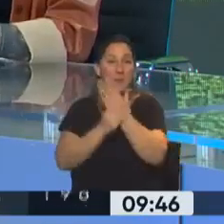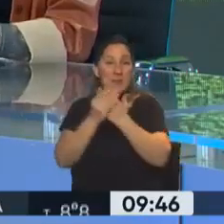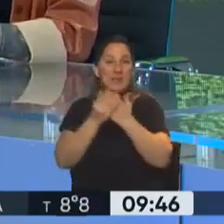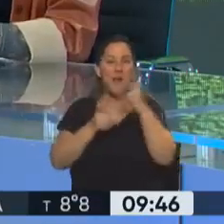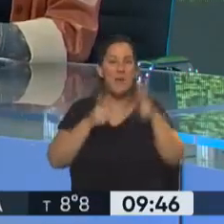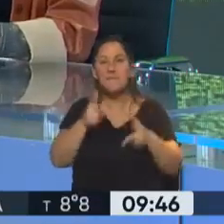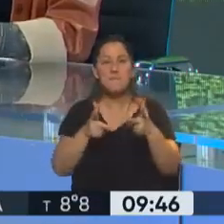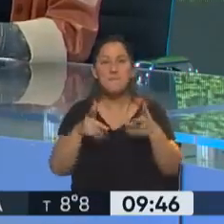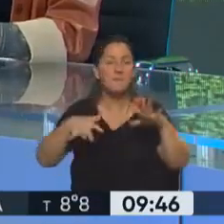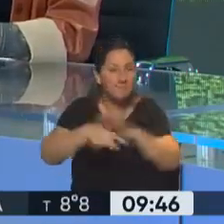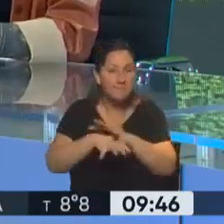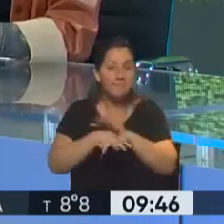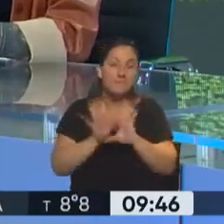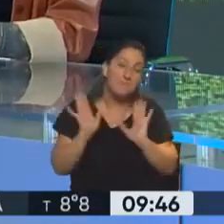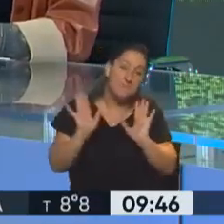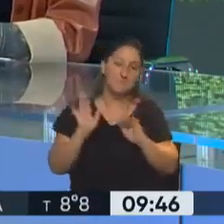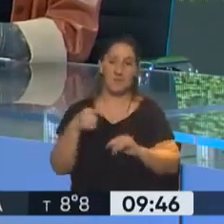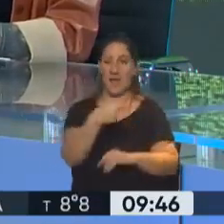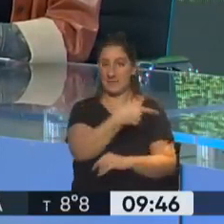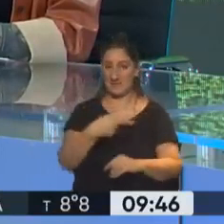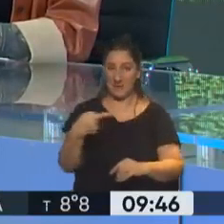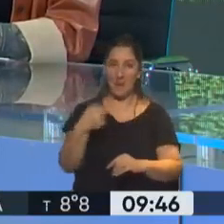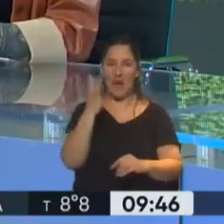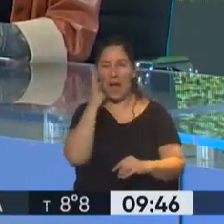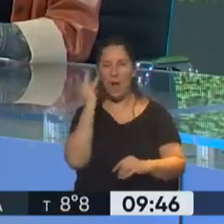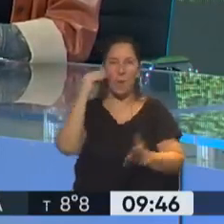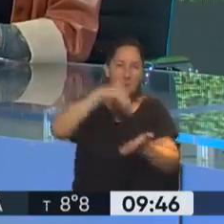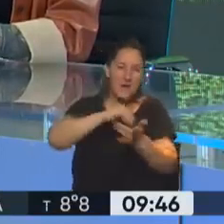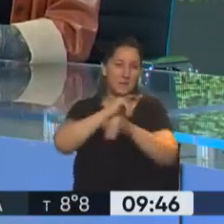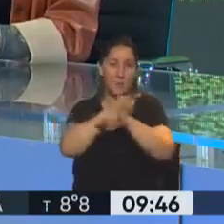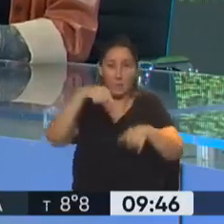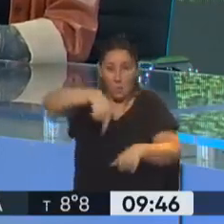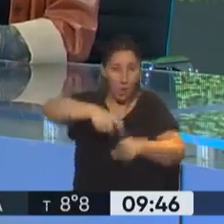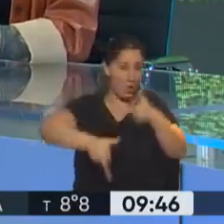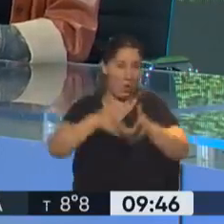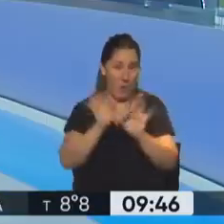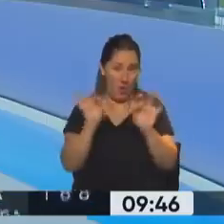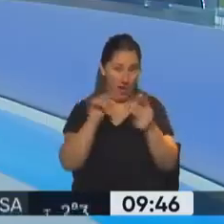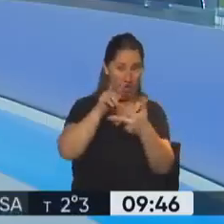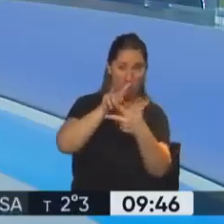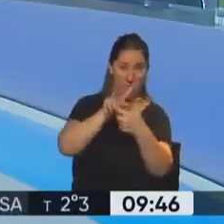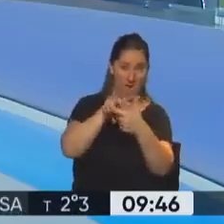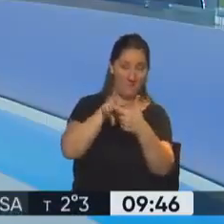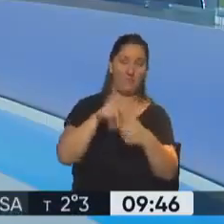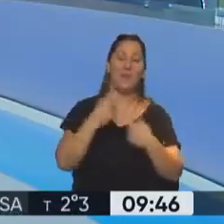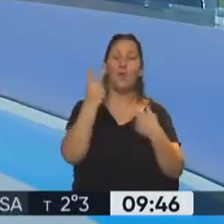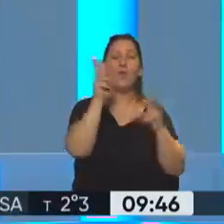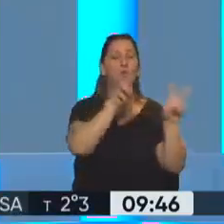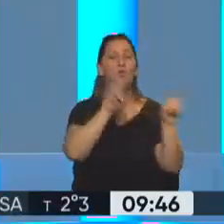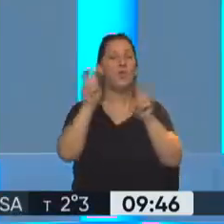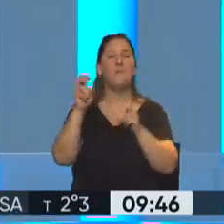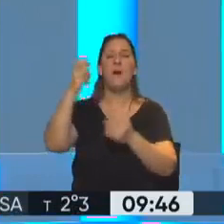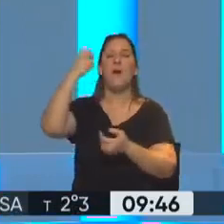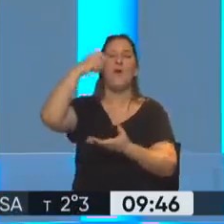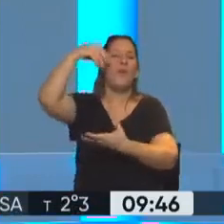bueno que en la semana haya algún dato más pero son temas que no se trataron el día de hoy es que lo cierto es que son dos temas que los tiene que resolver el